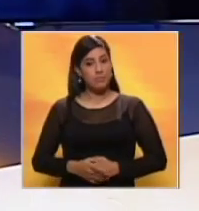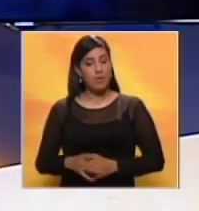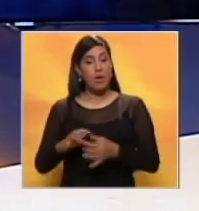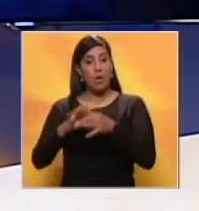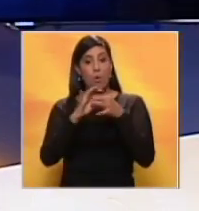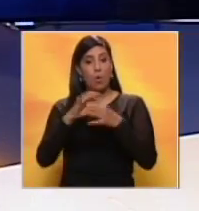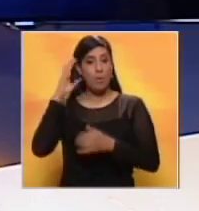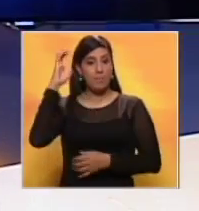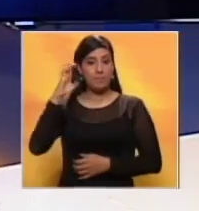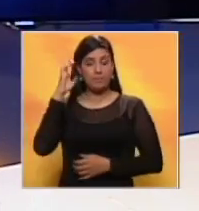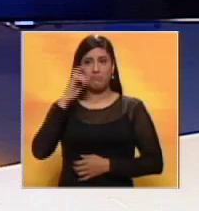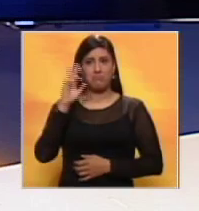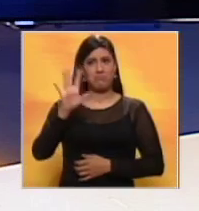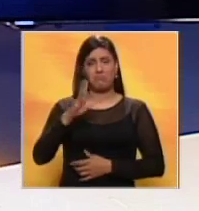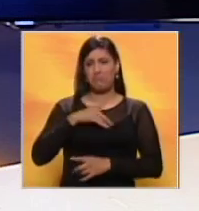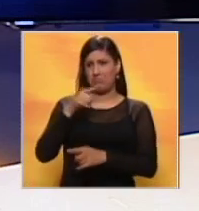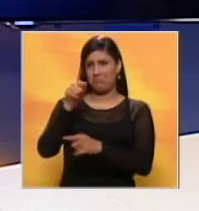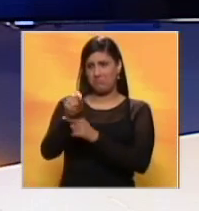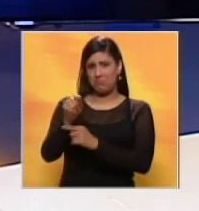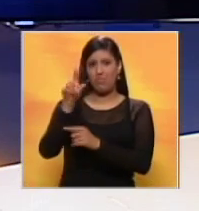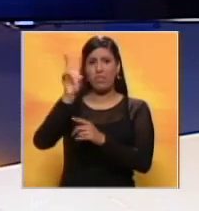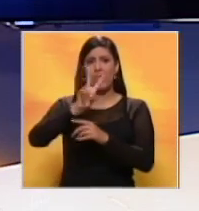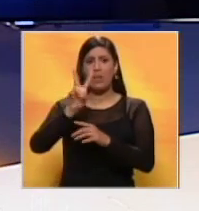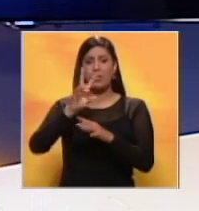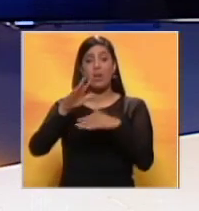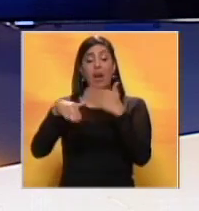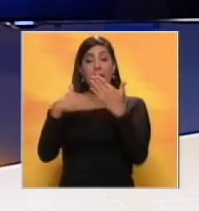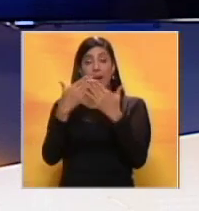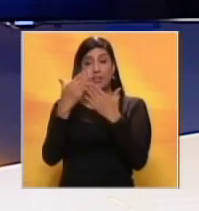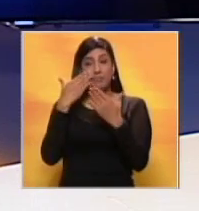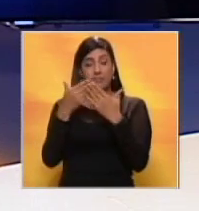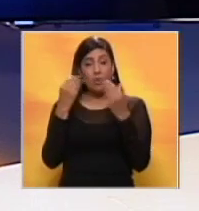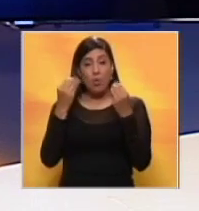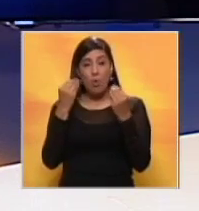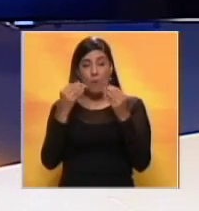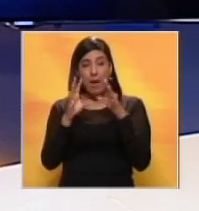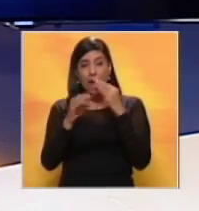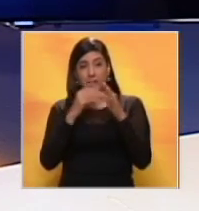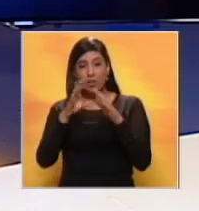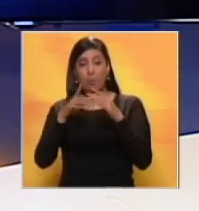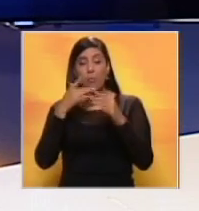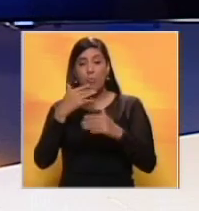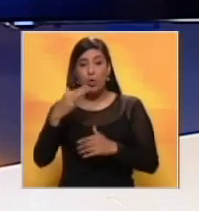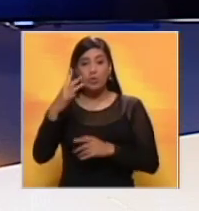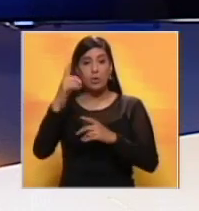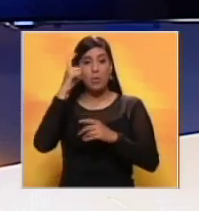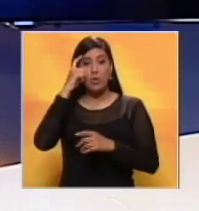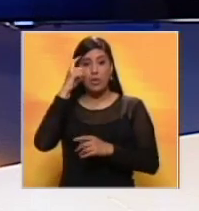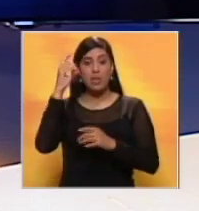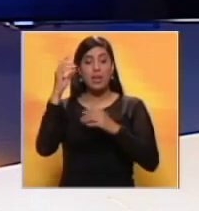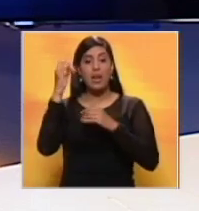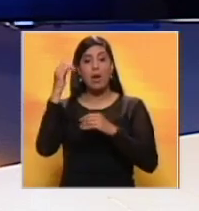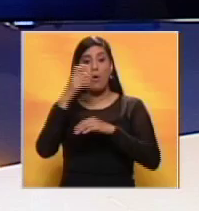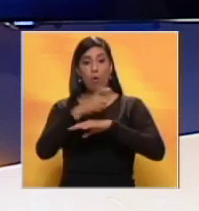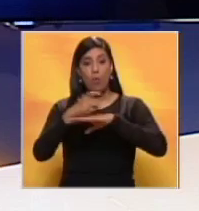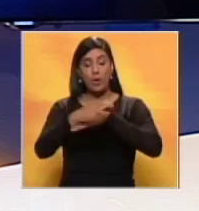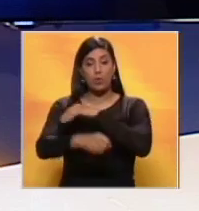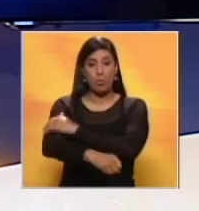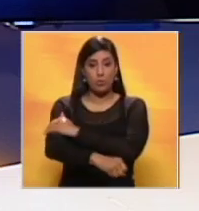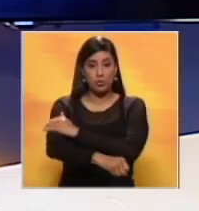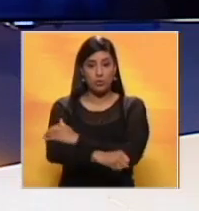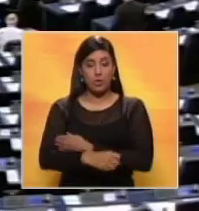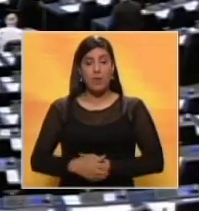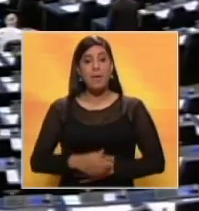La Unión Europea no considera imponer restricciones a Venezuela hasta ver cómo se desarrollan los próximos eventos convocados por gobierno y